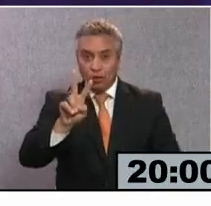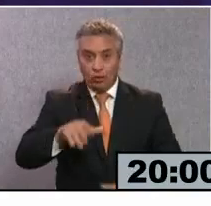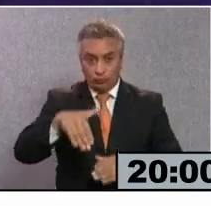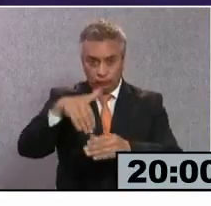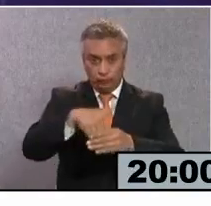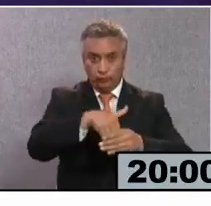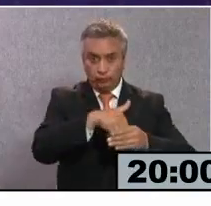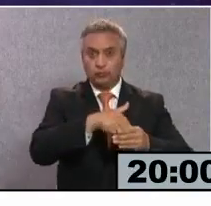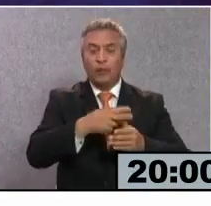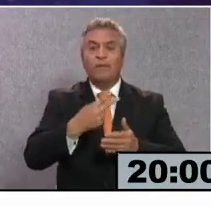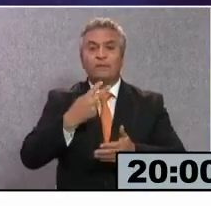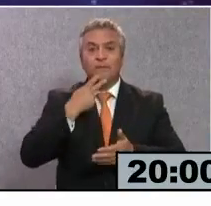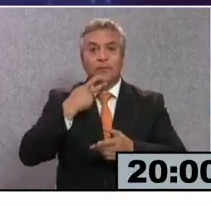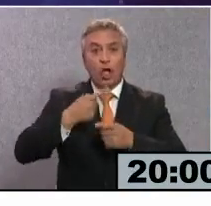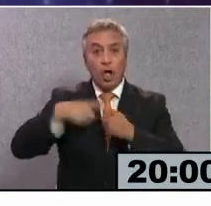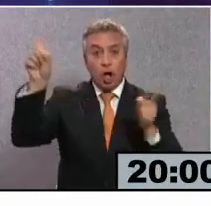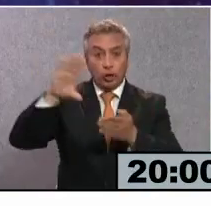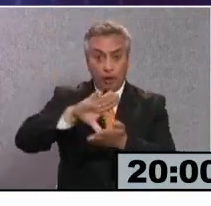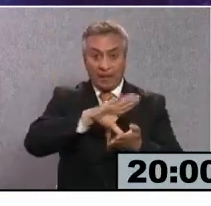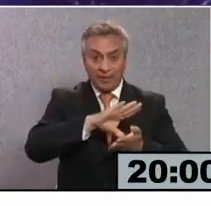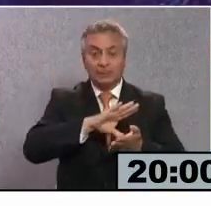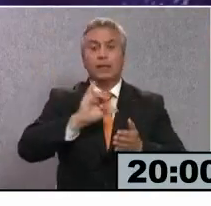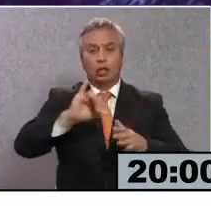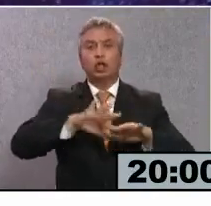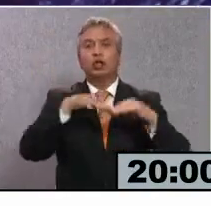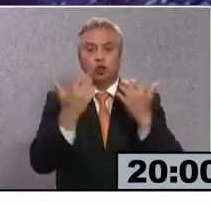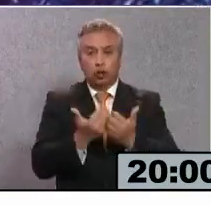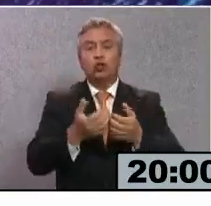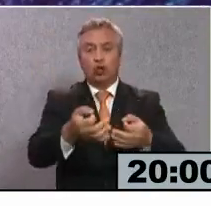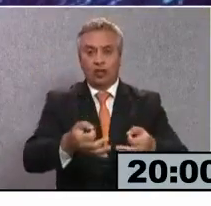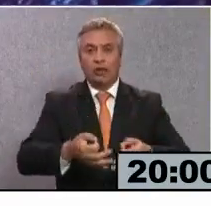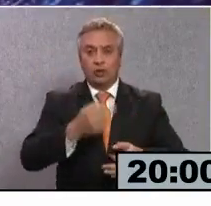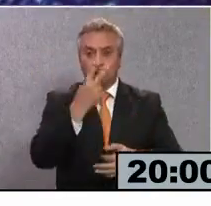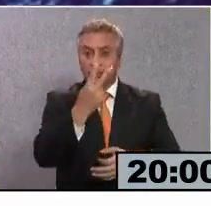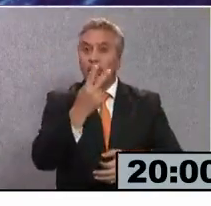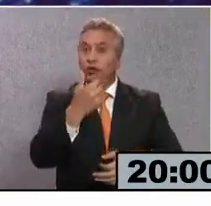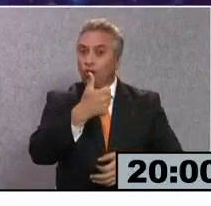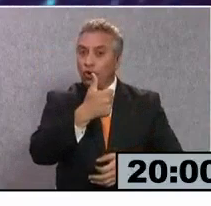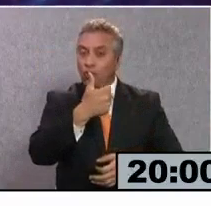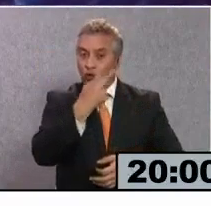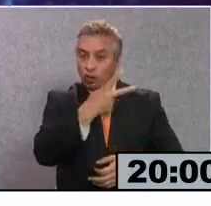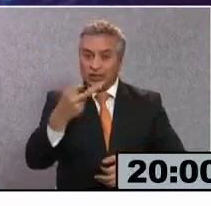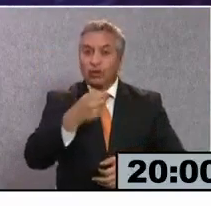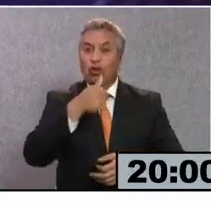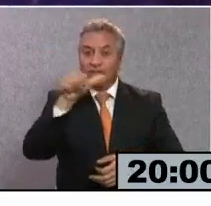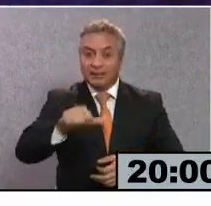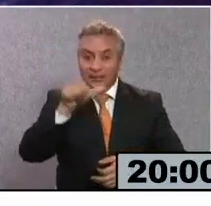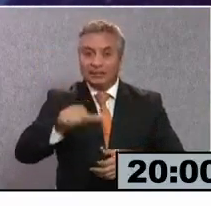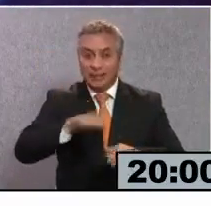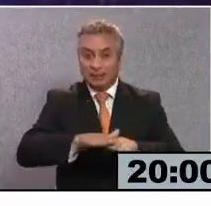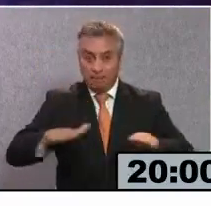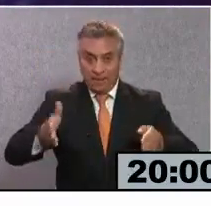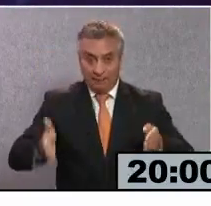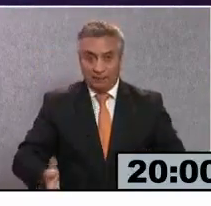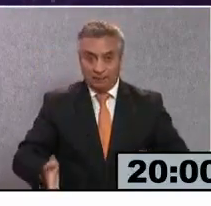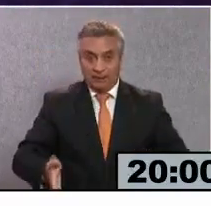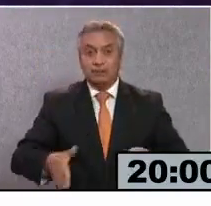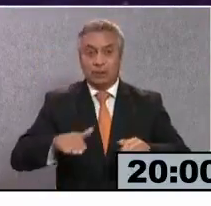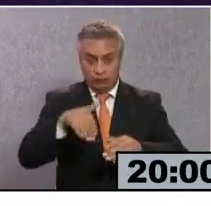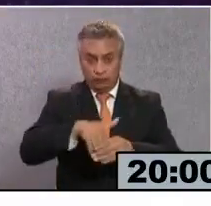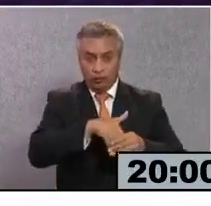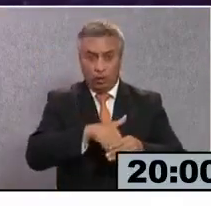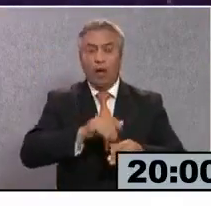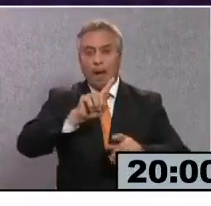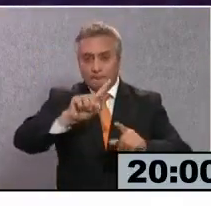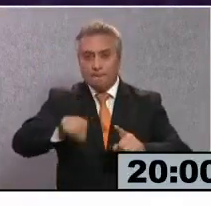Receptores en el extranjero y sobre un total de 216 mesas receptoras de sufragio, con un total de